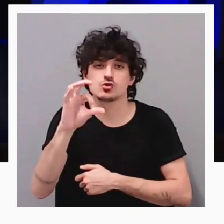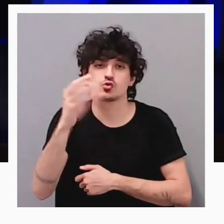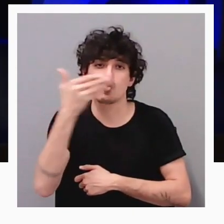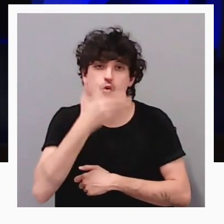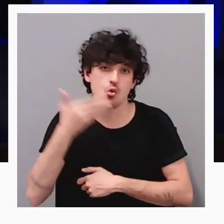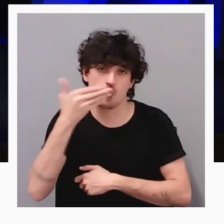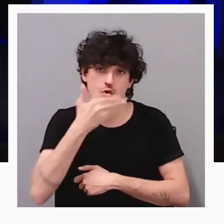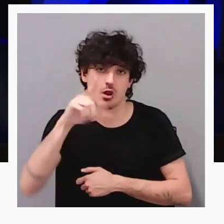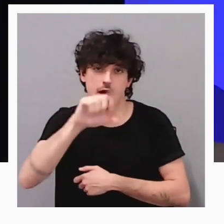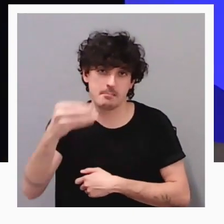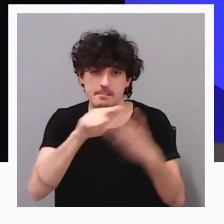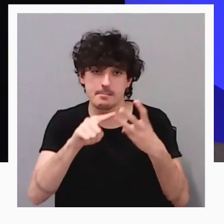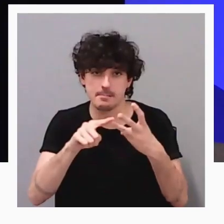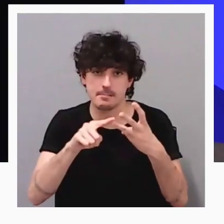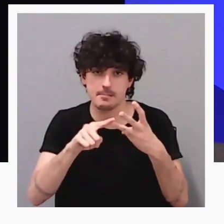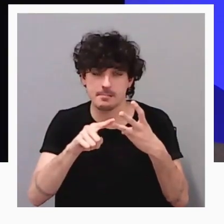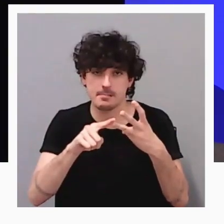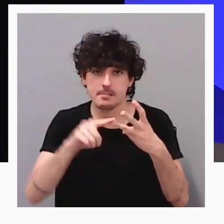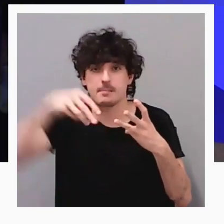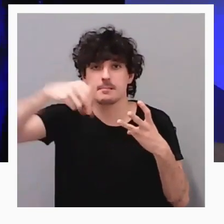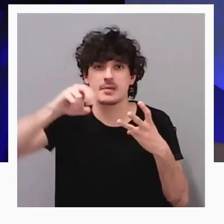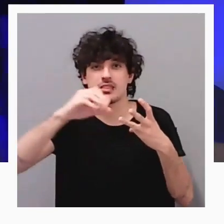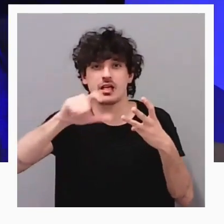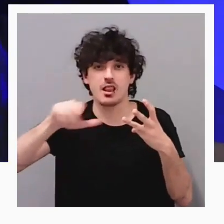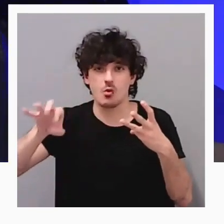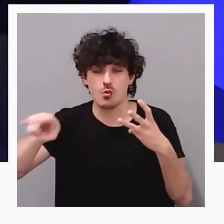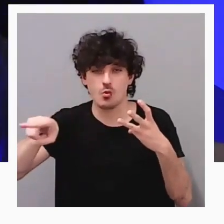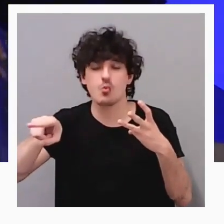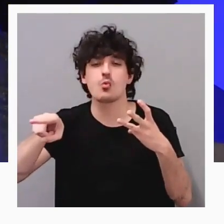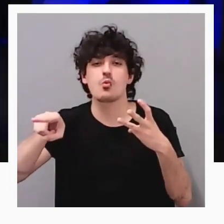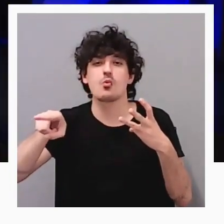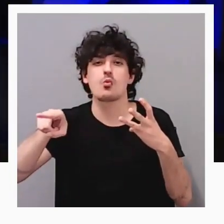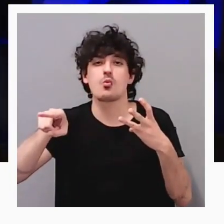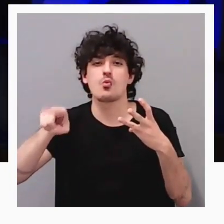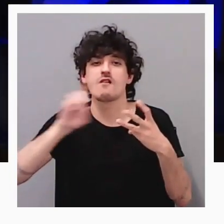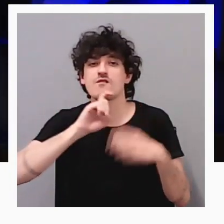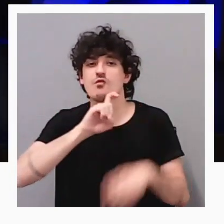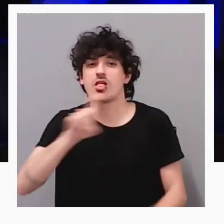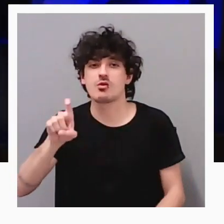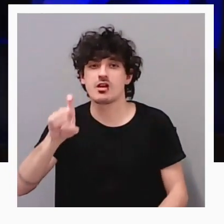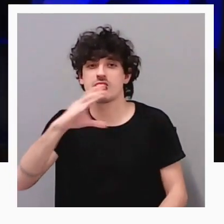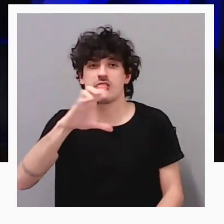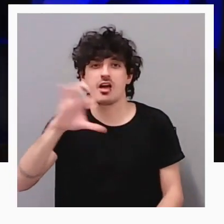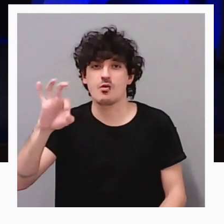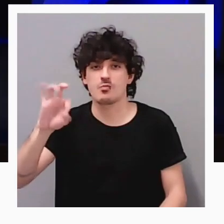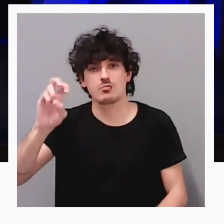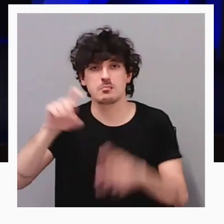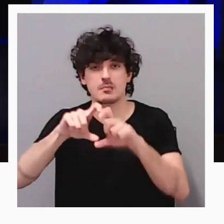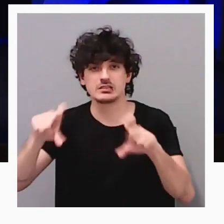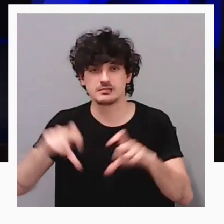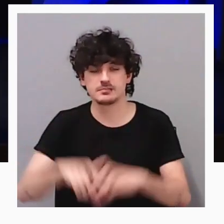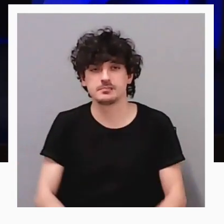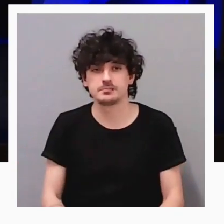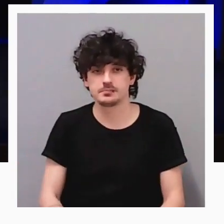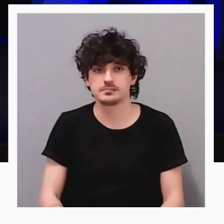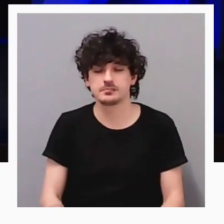Gracias. Y Selmira Macedo, la fundadora y CEO de EQUI. ¿Qué tal? Bienvenida. Ok, Rafael, vamos a